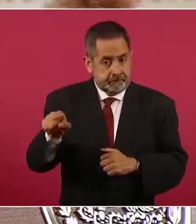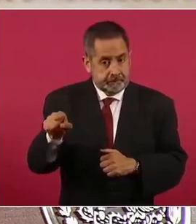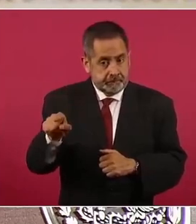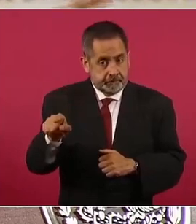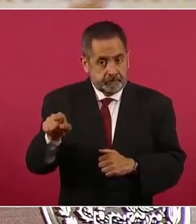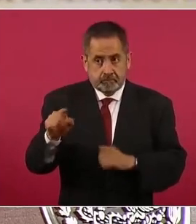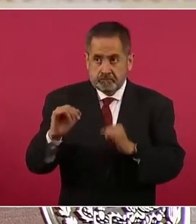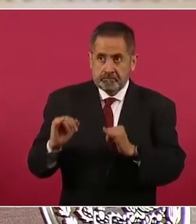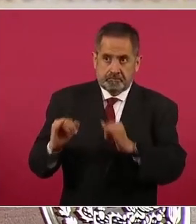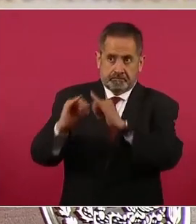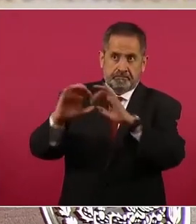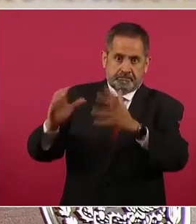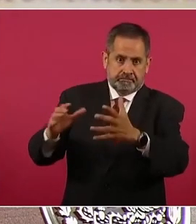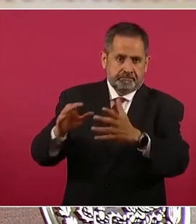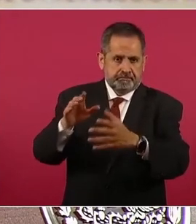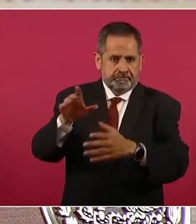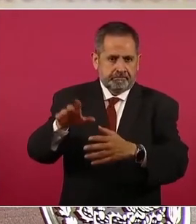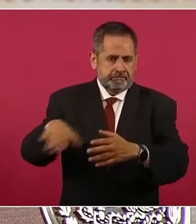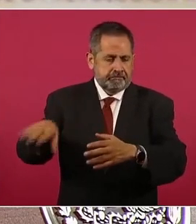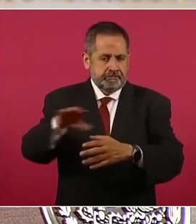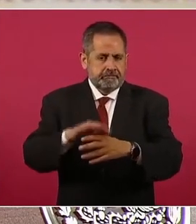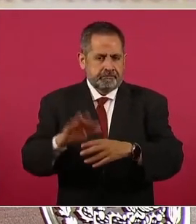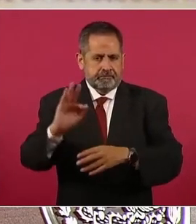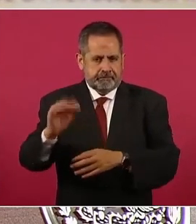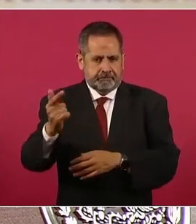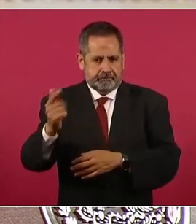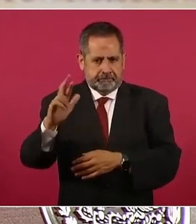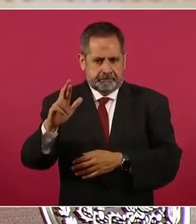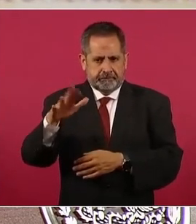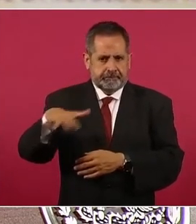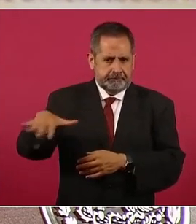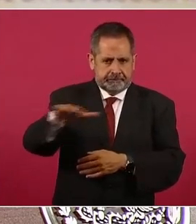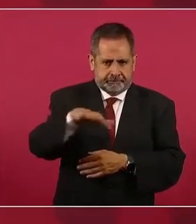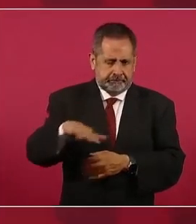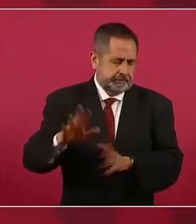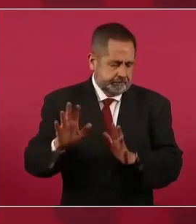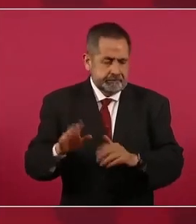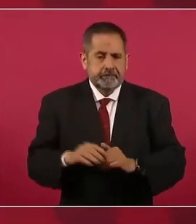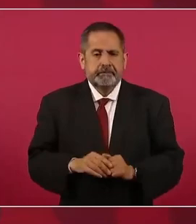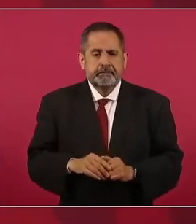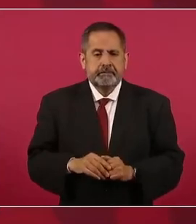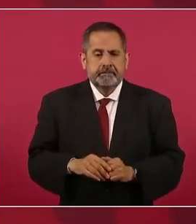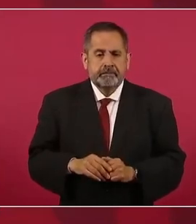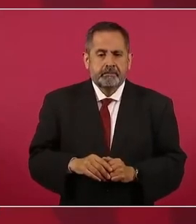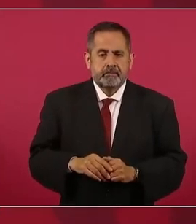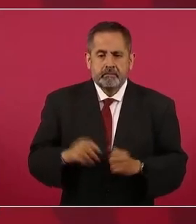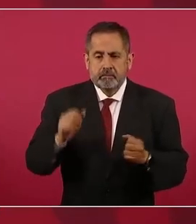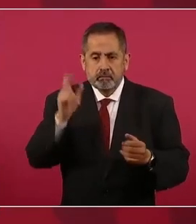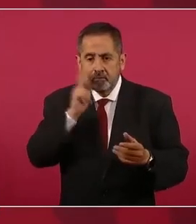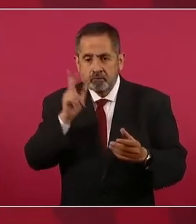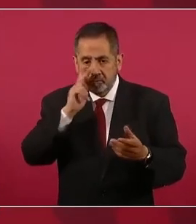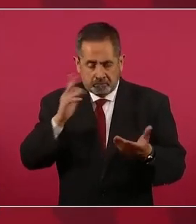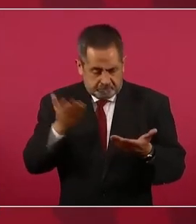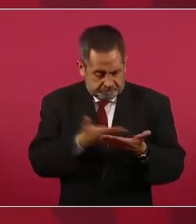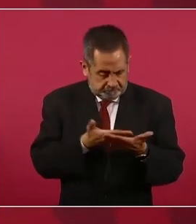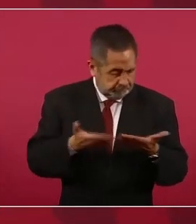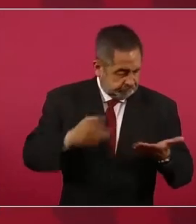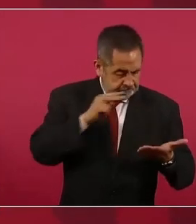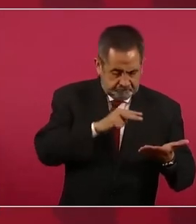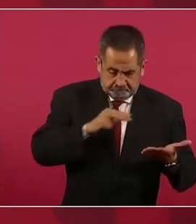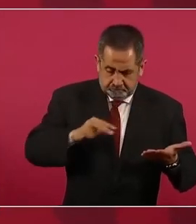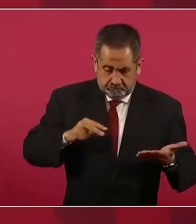o la institución, en este caso la fiscalía, con elementos, con pruebas, se